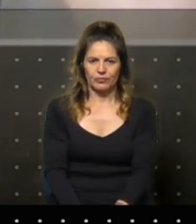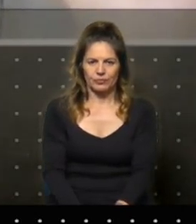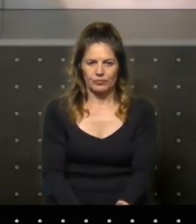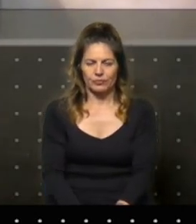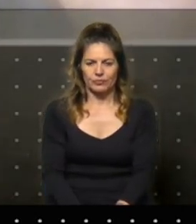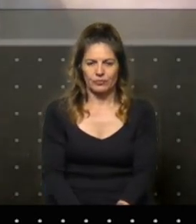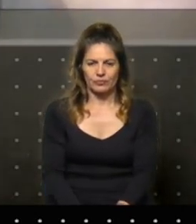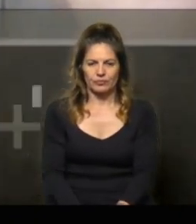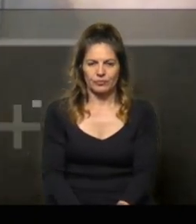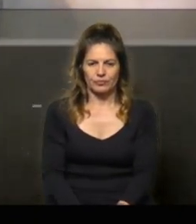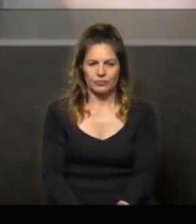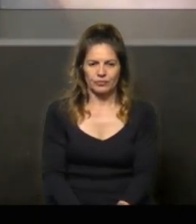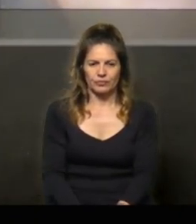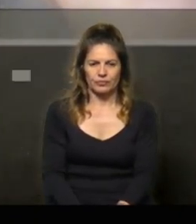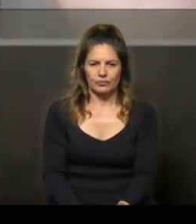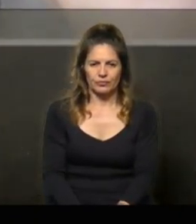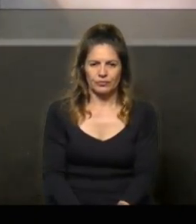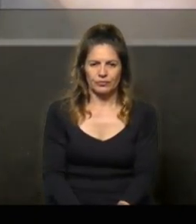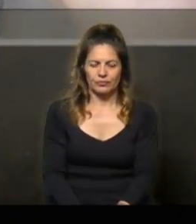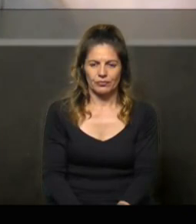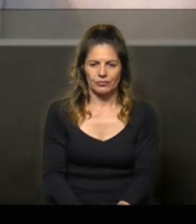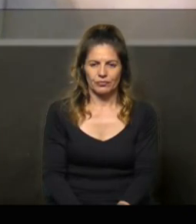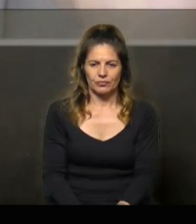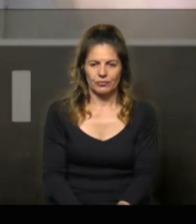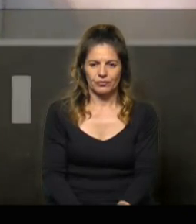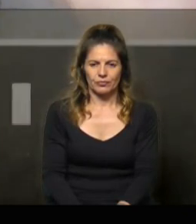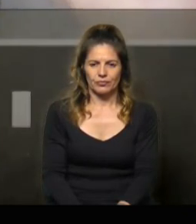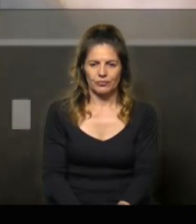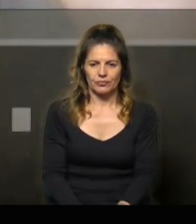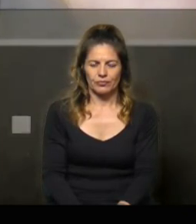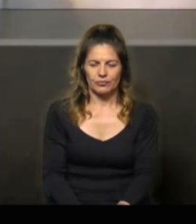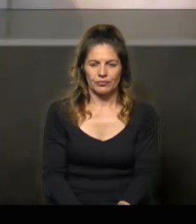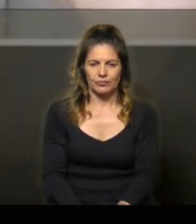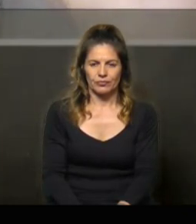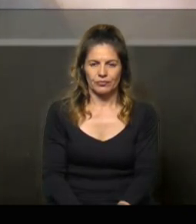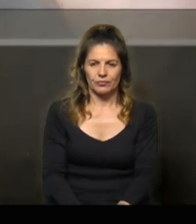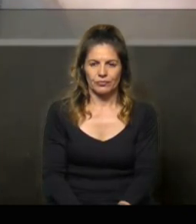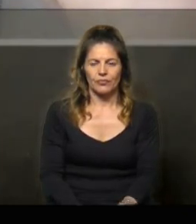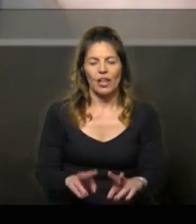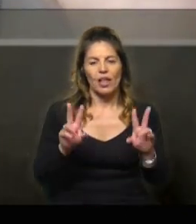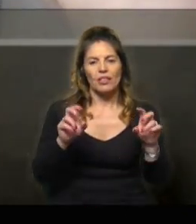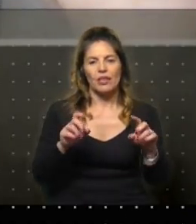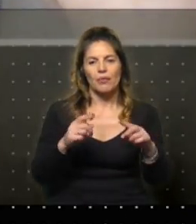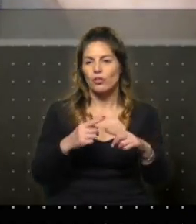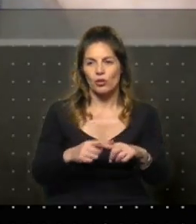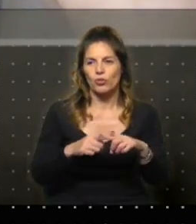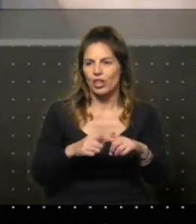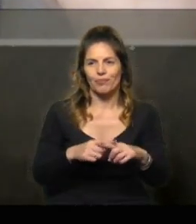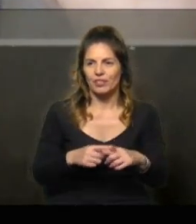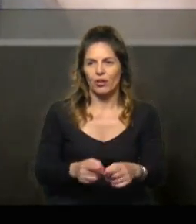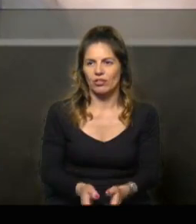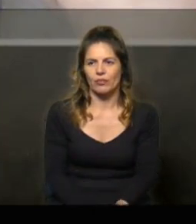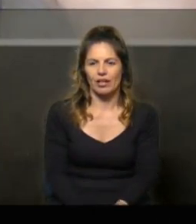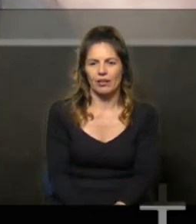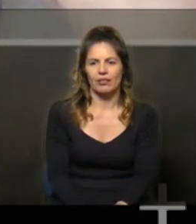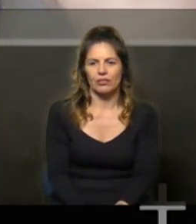de de aspectos que que yo diría son bastante polémicos contradictorios que el propio m